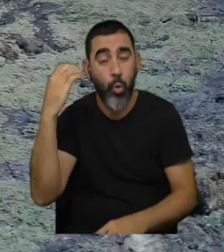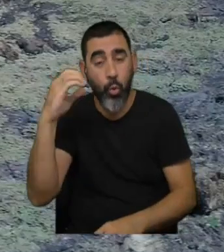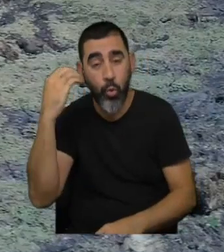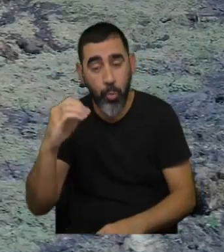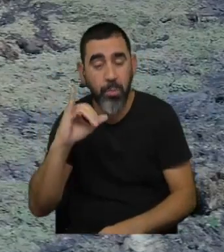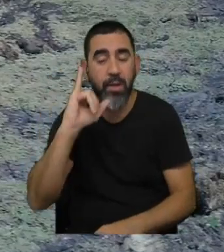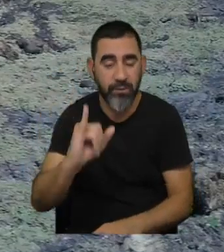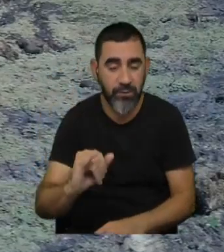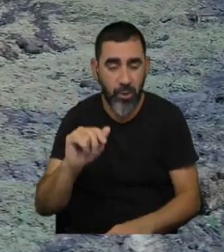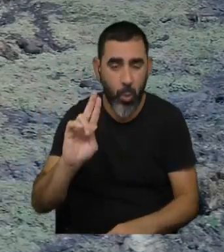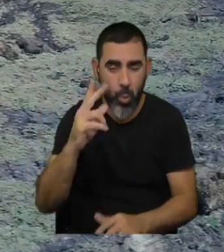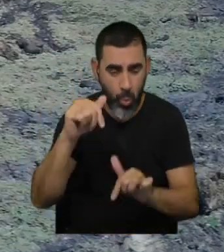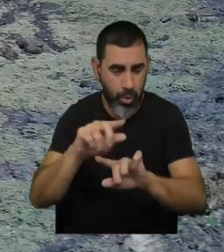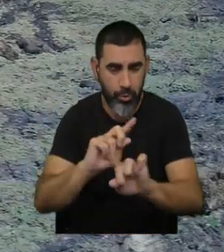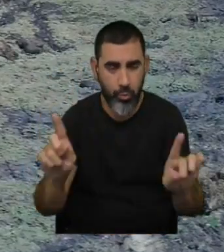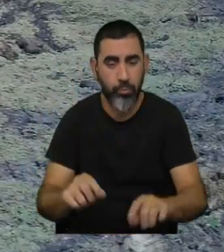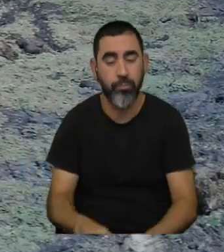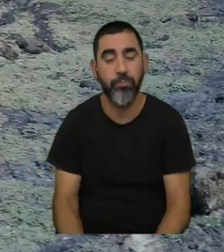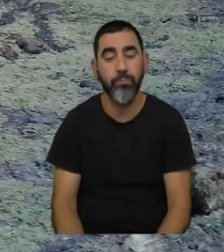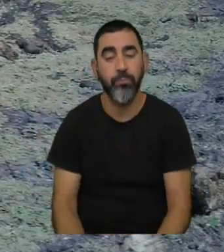Colombia.